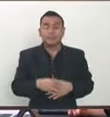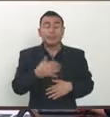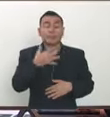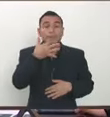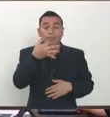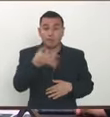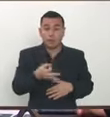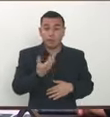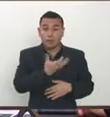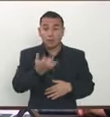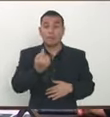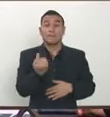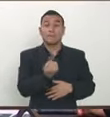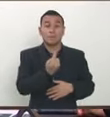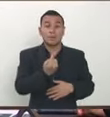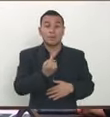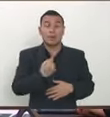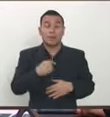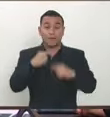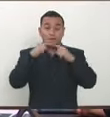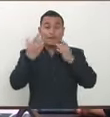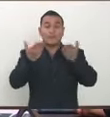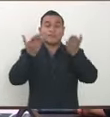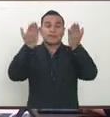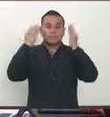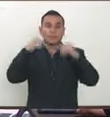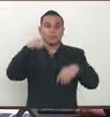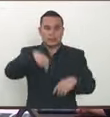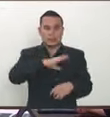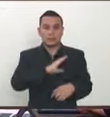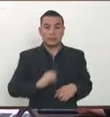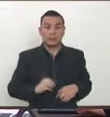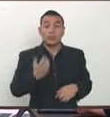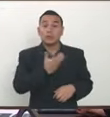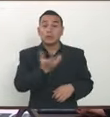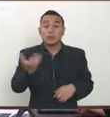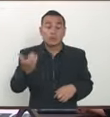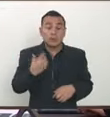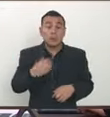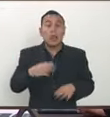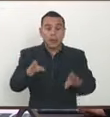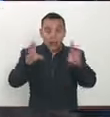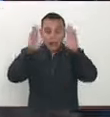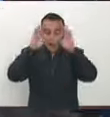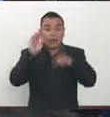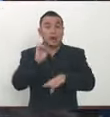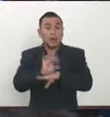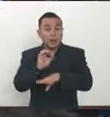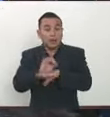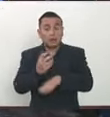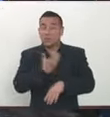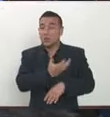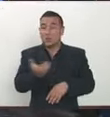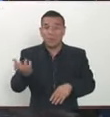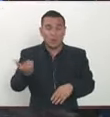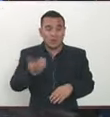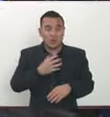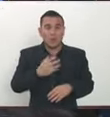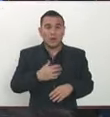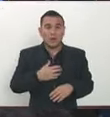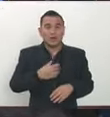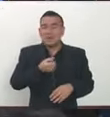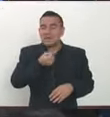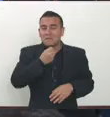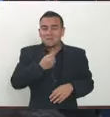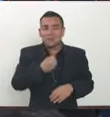tienen personas que son reconocidas a nivel nacional y que por lo tanto la gente escucha sus consejos, tienen programas de todo tipo para todo tipo de